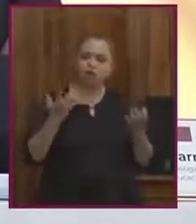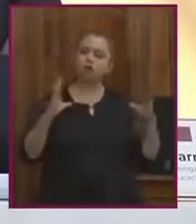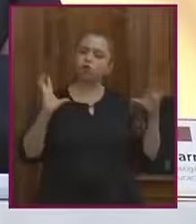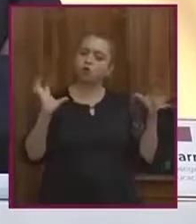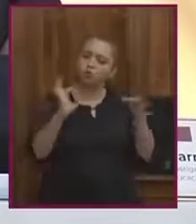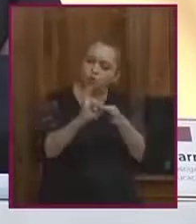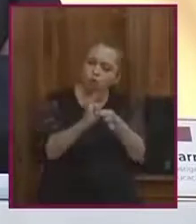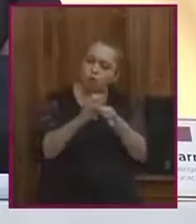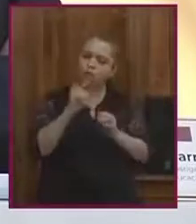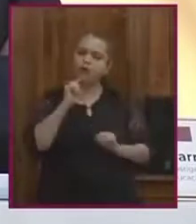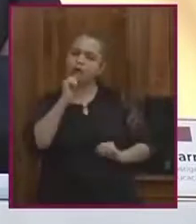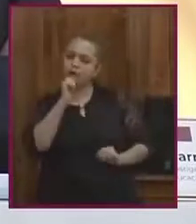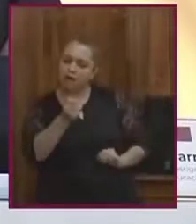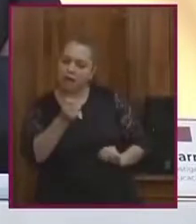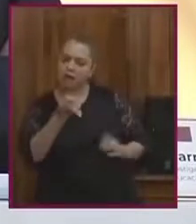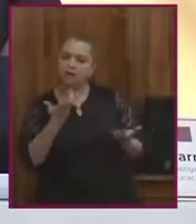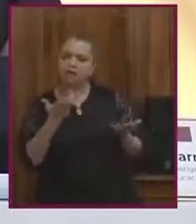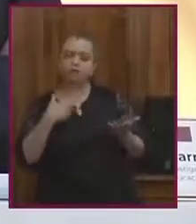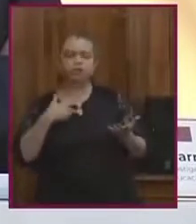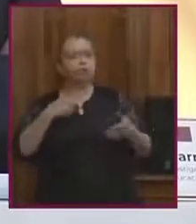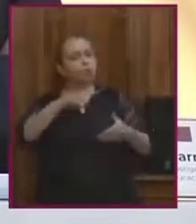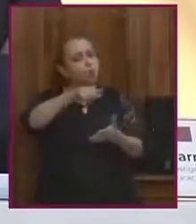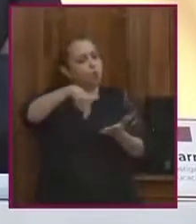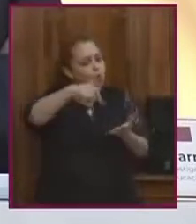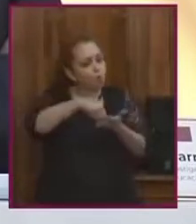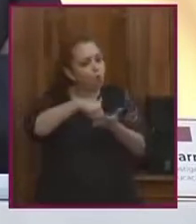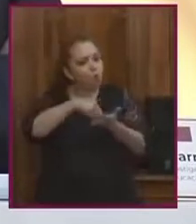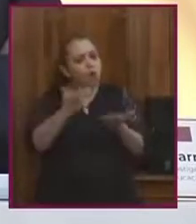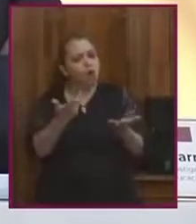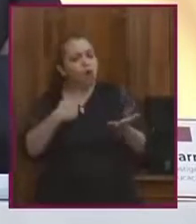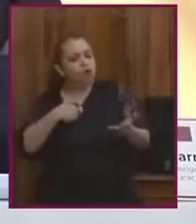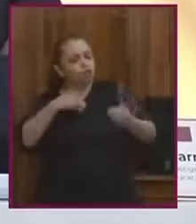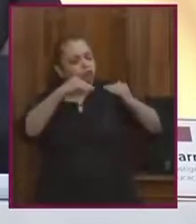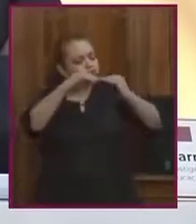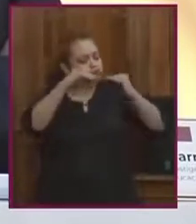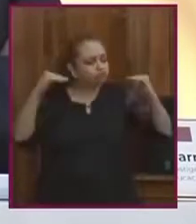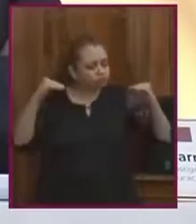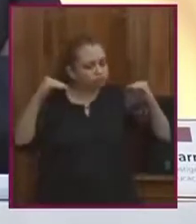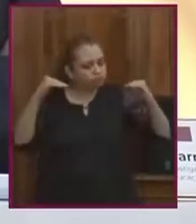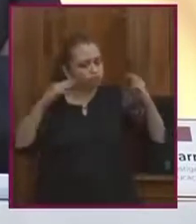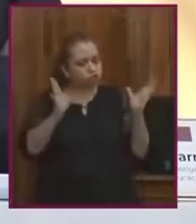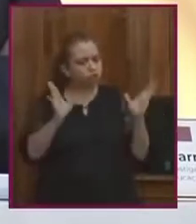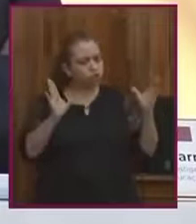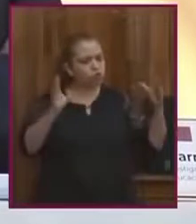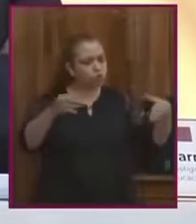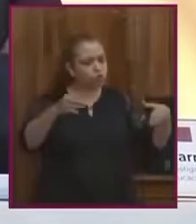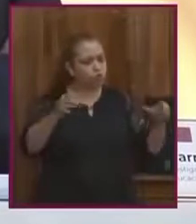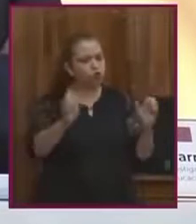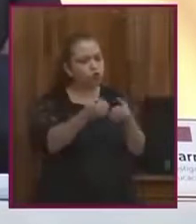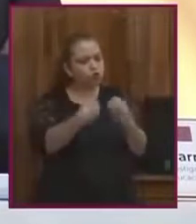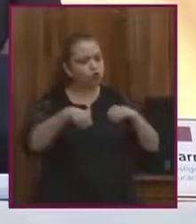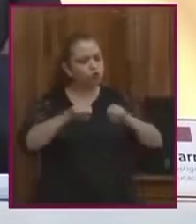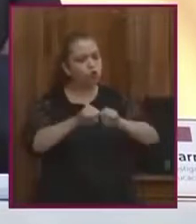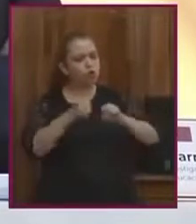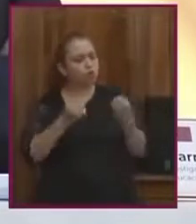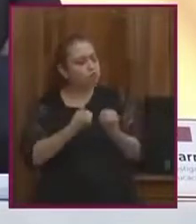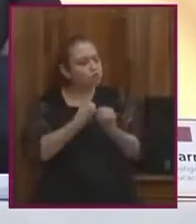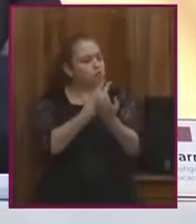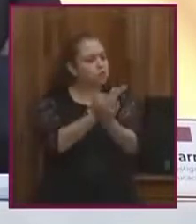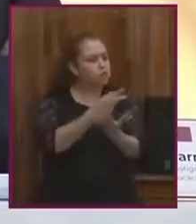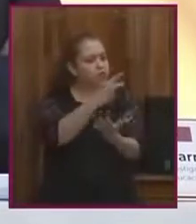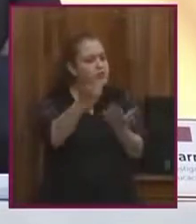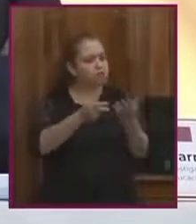porque de manera efectiva tienen un lugar de pares en la sociedad que debe ser expresado en esta propuesta